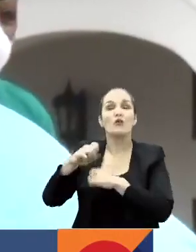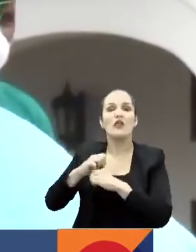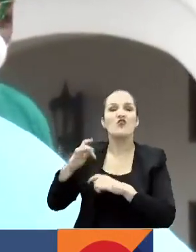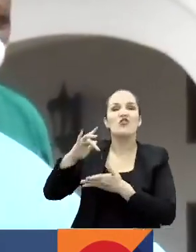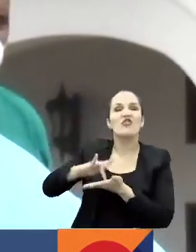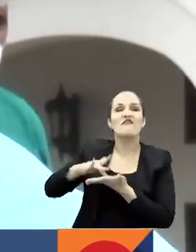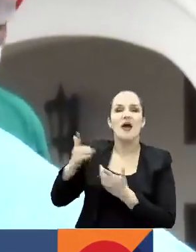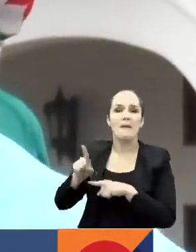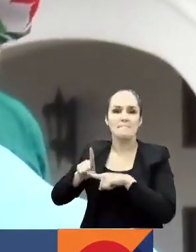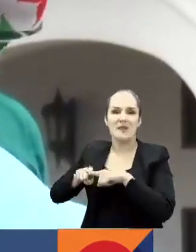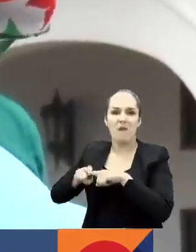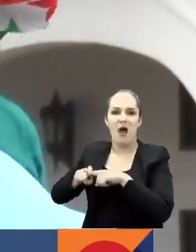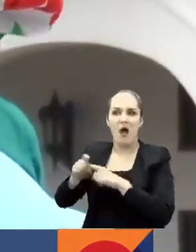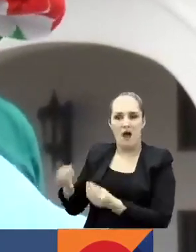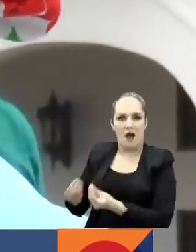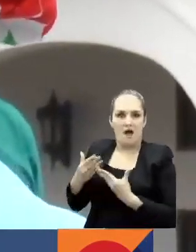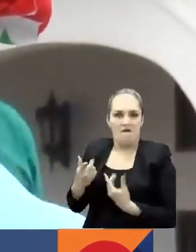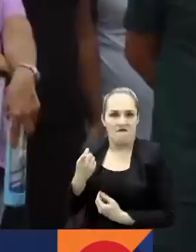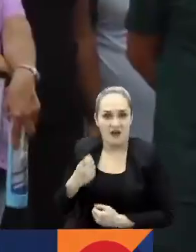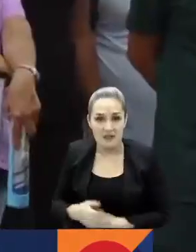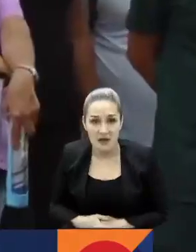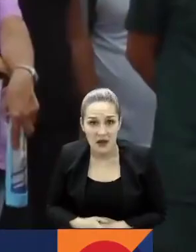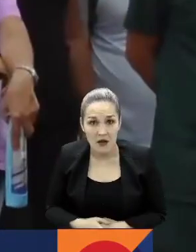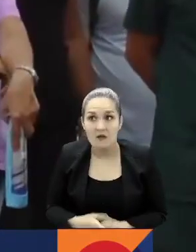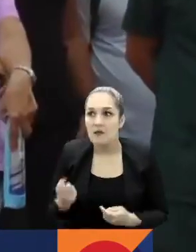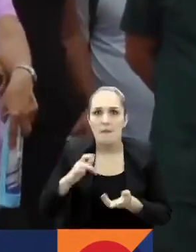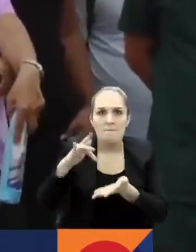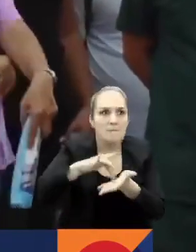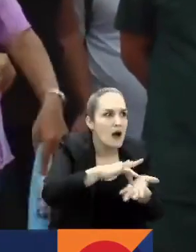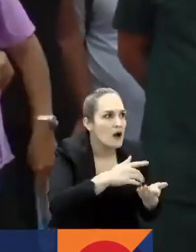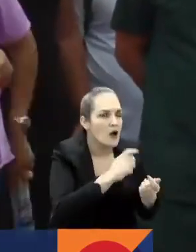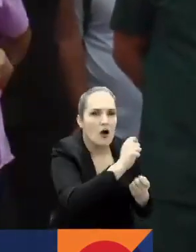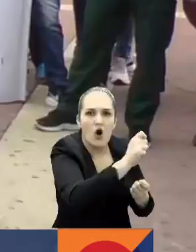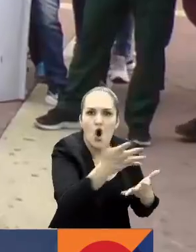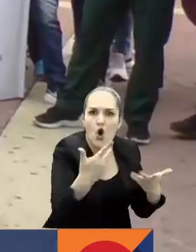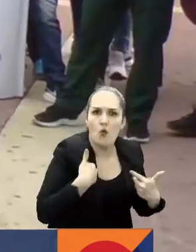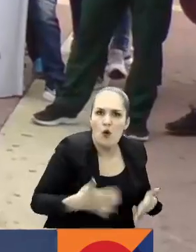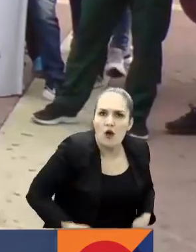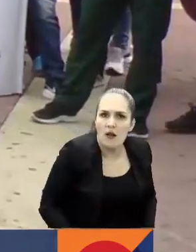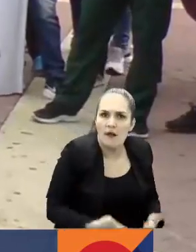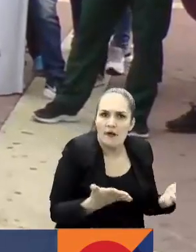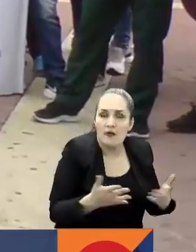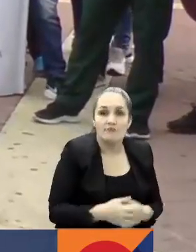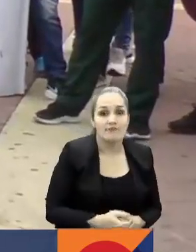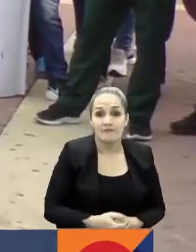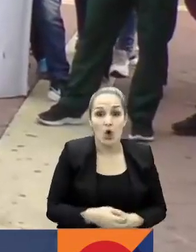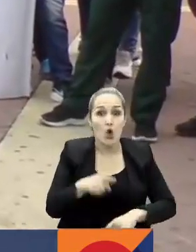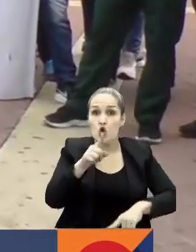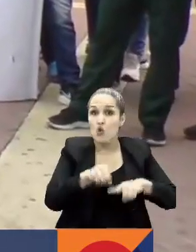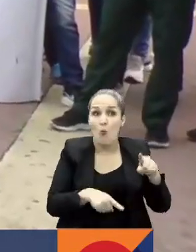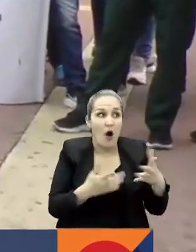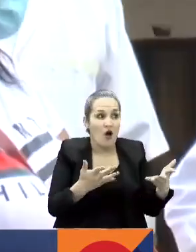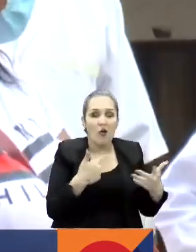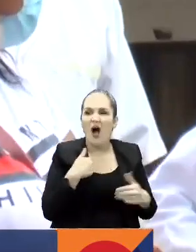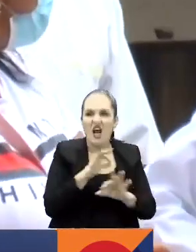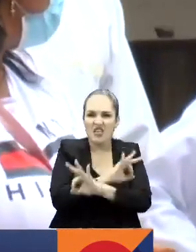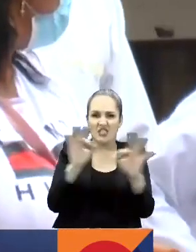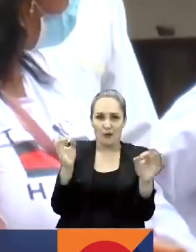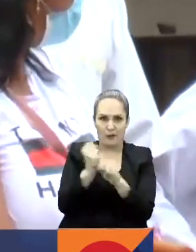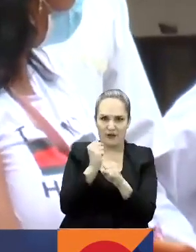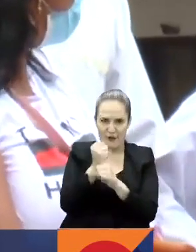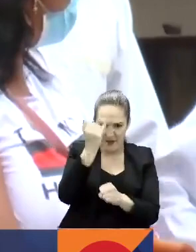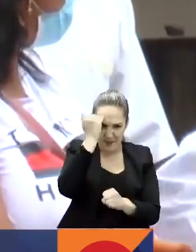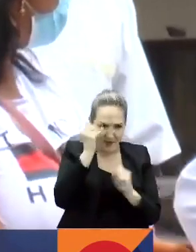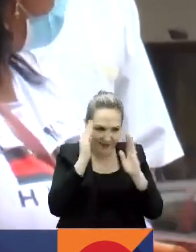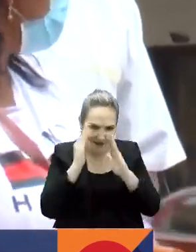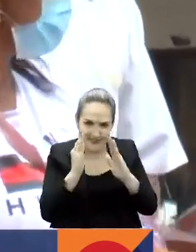con pagadiario y no hay cómo suplirla. Para ellos no ha sido una opción detener sus labores a pesar de que les deben salarios